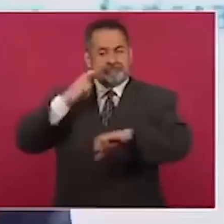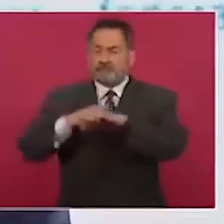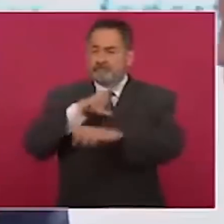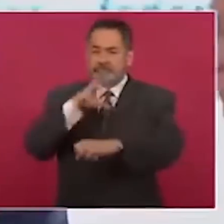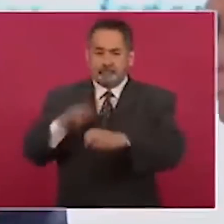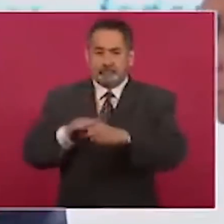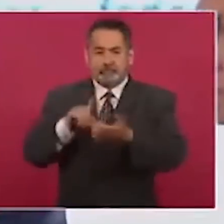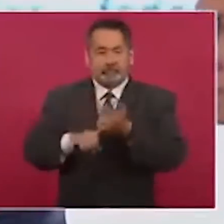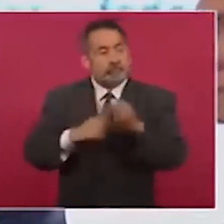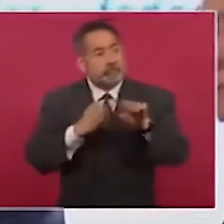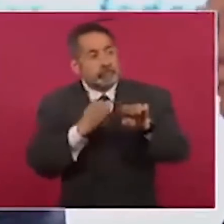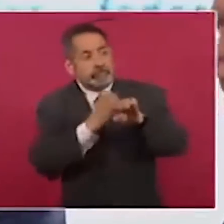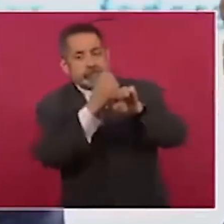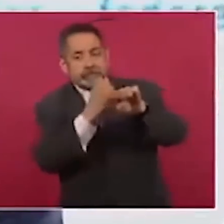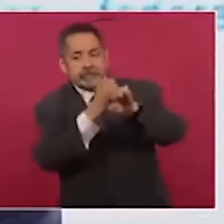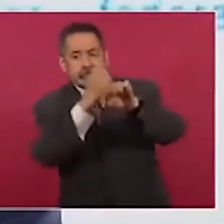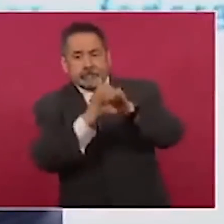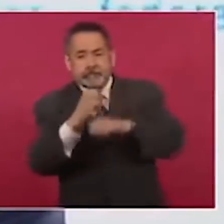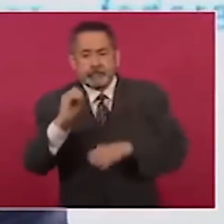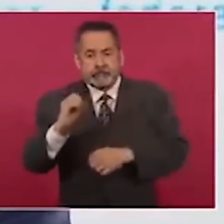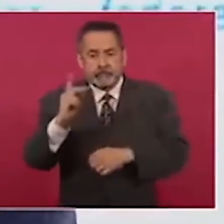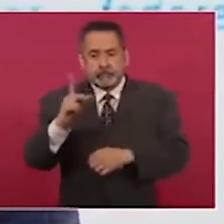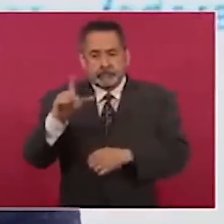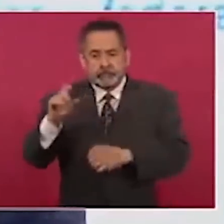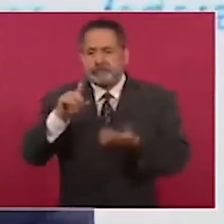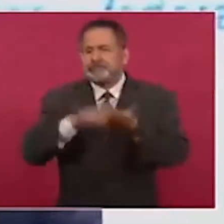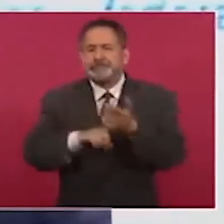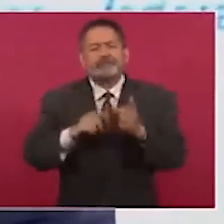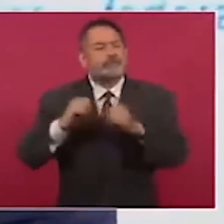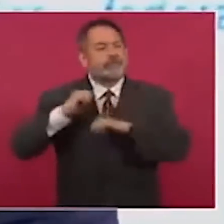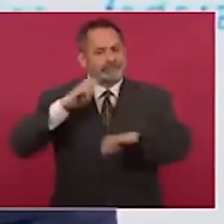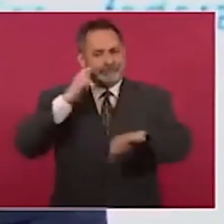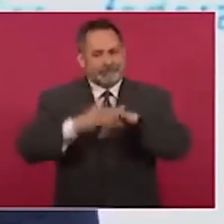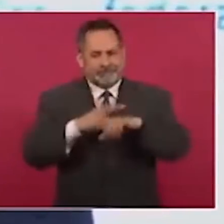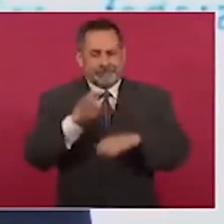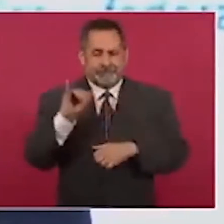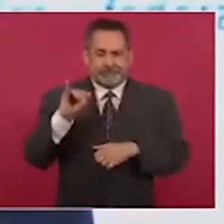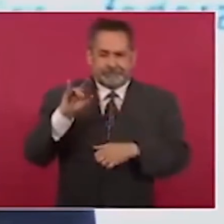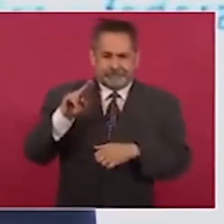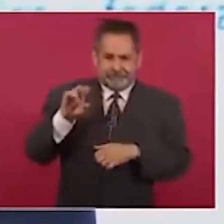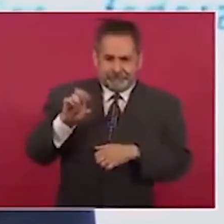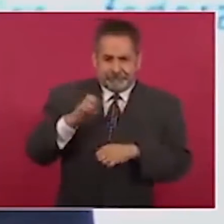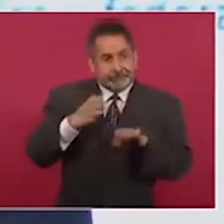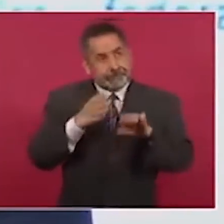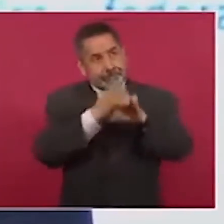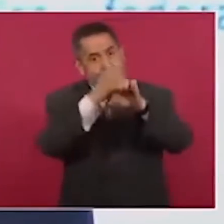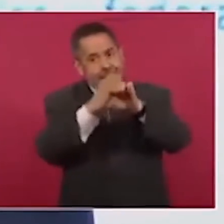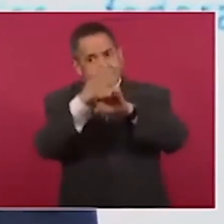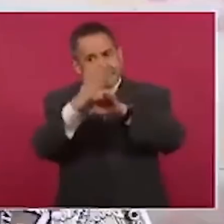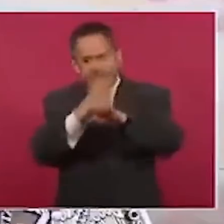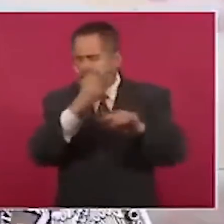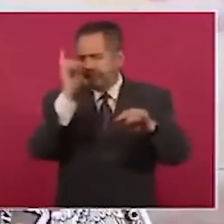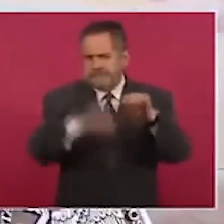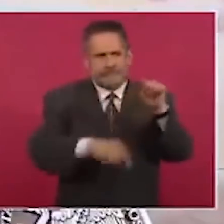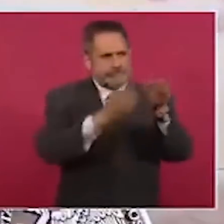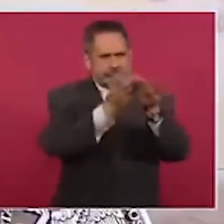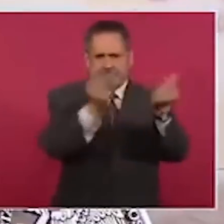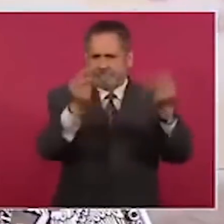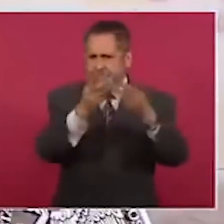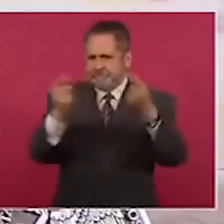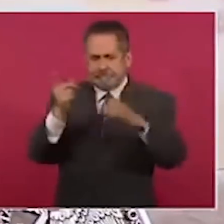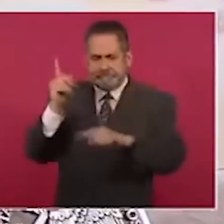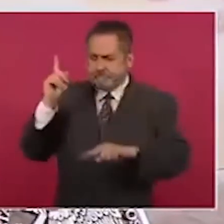organismos llamados OPLES, así definidos, que son los organismos de los estados encargados de los procesos